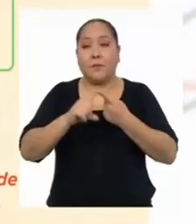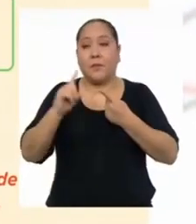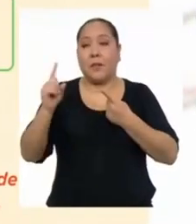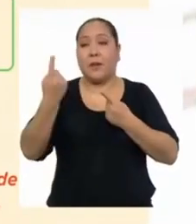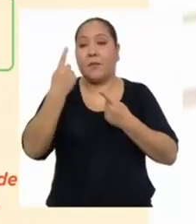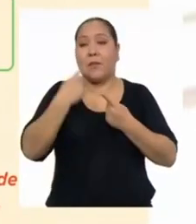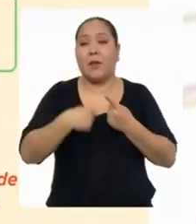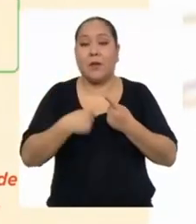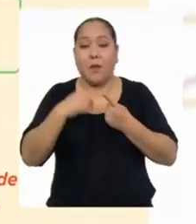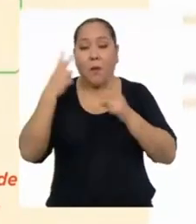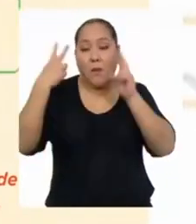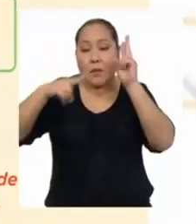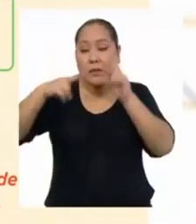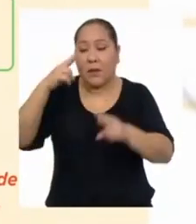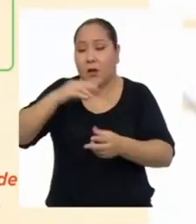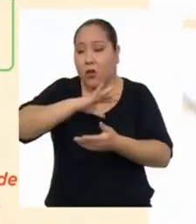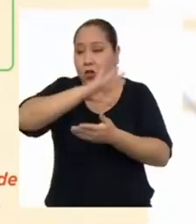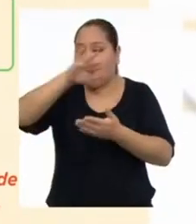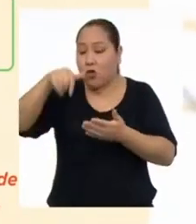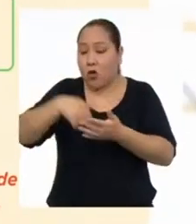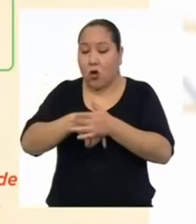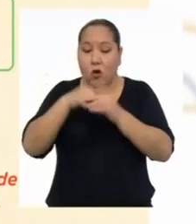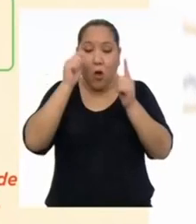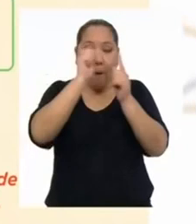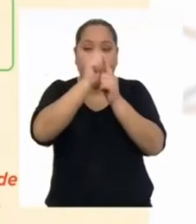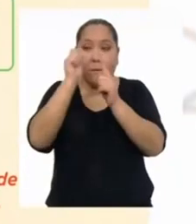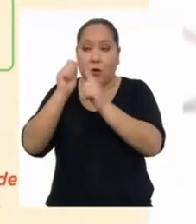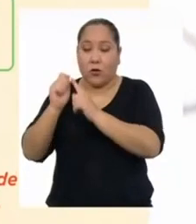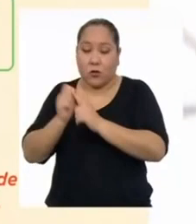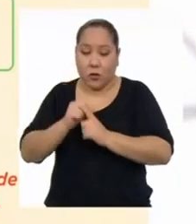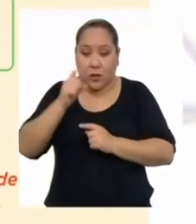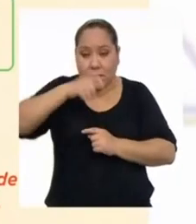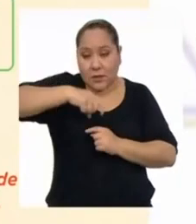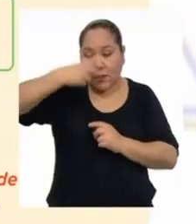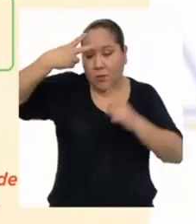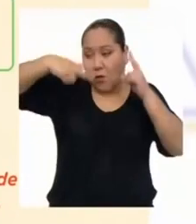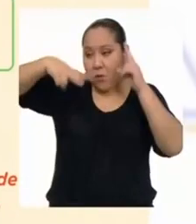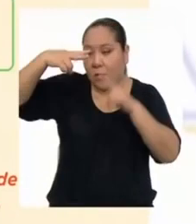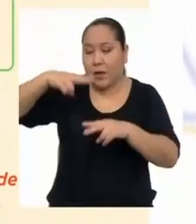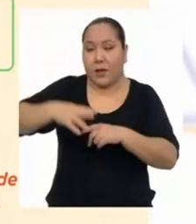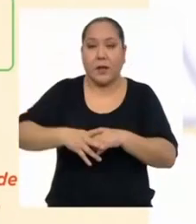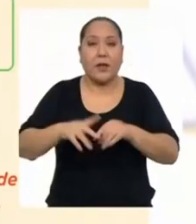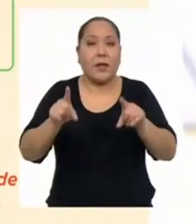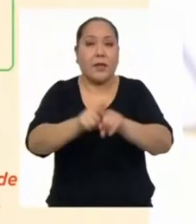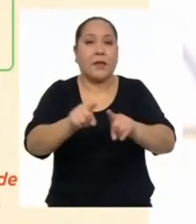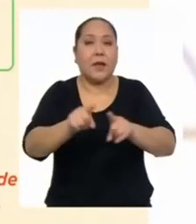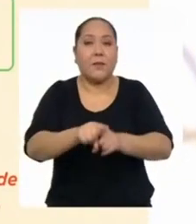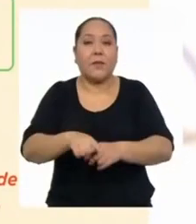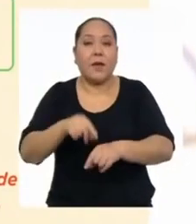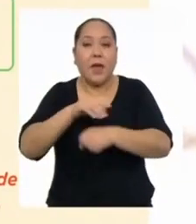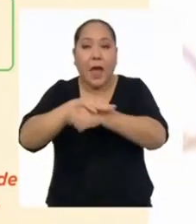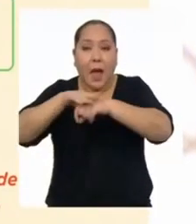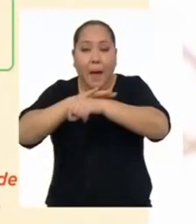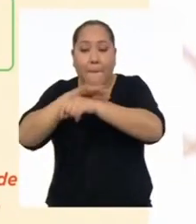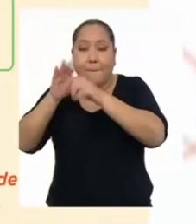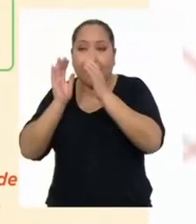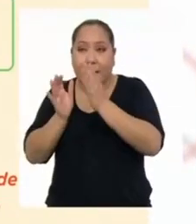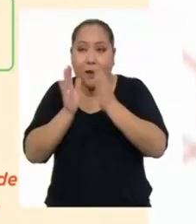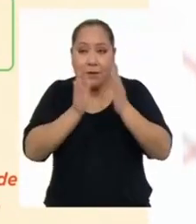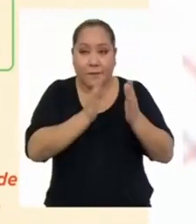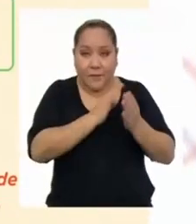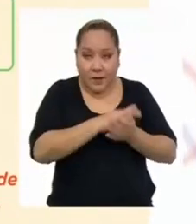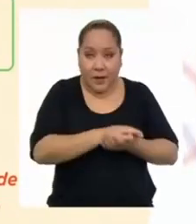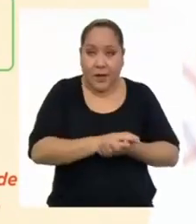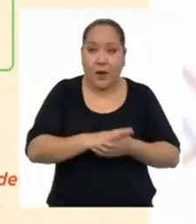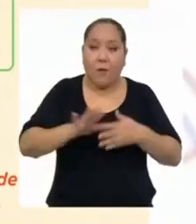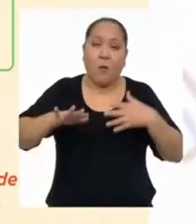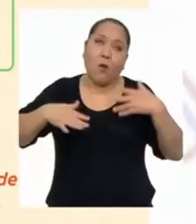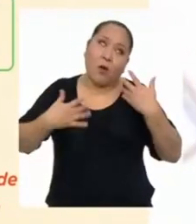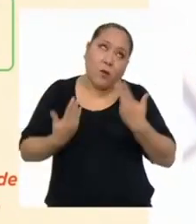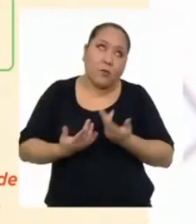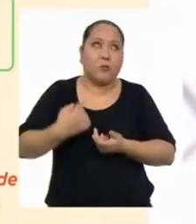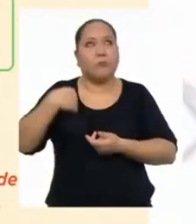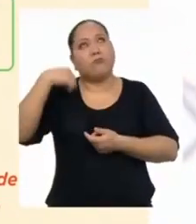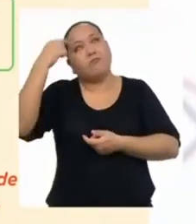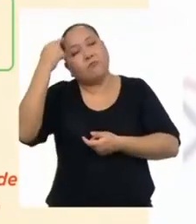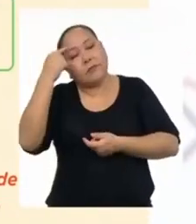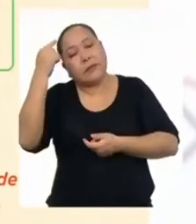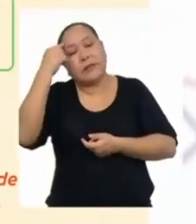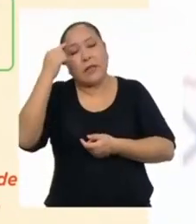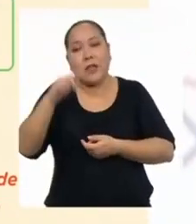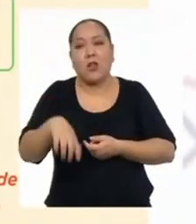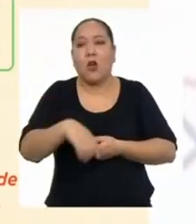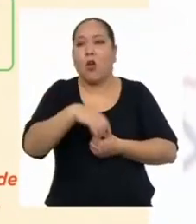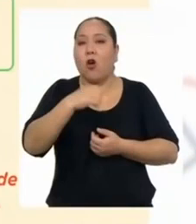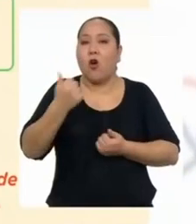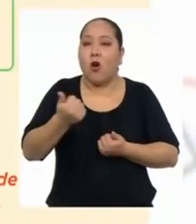los puntos que debemos tomar en cuenta. Y también, al planificar, podemos hacernos una idea de otra